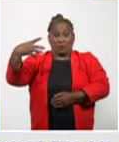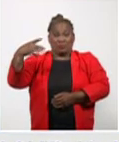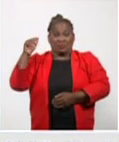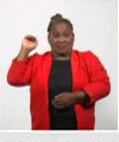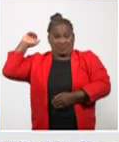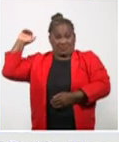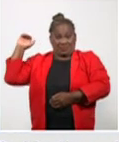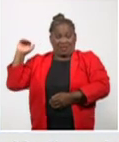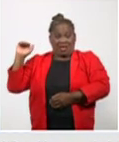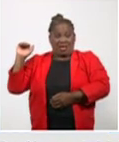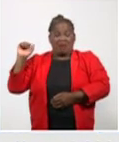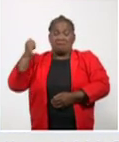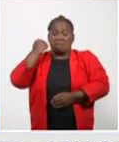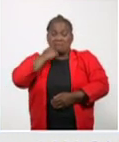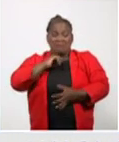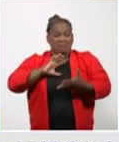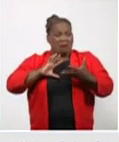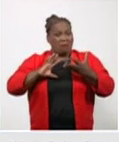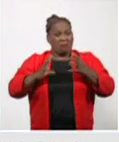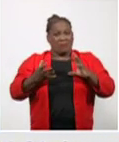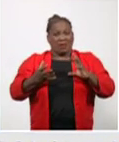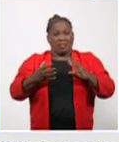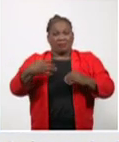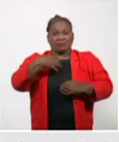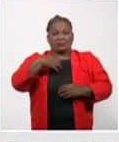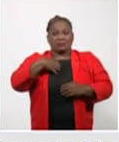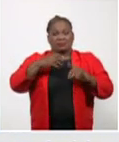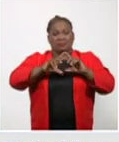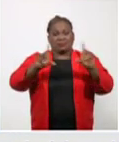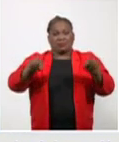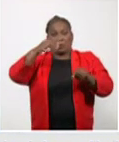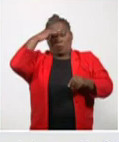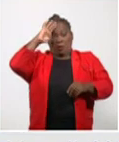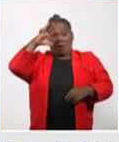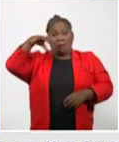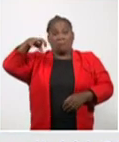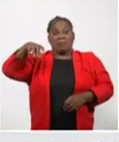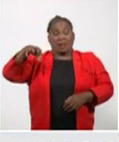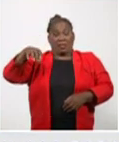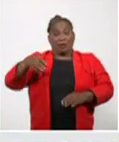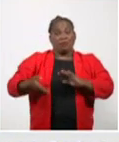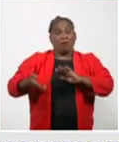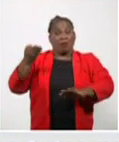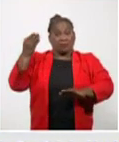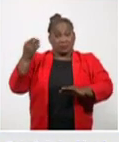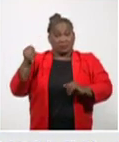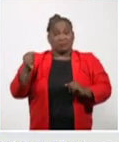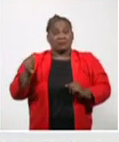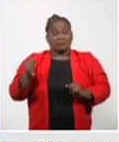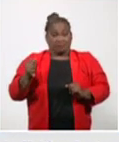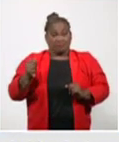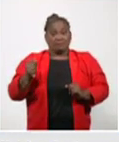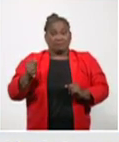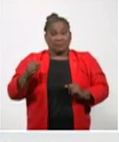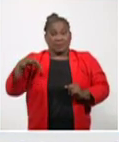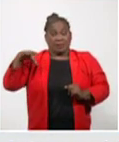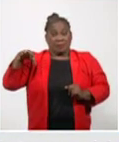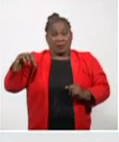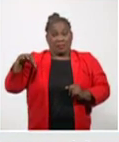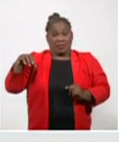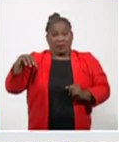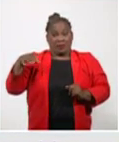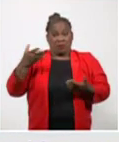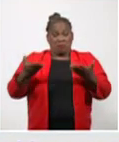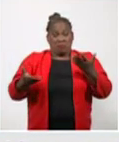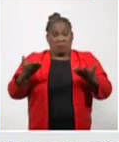transmisión que tenemos en nuestro país. Pinar del Río con una cifra alta. Pinar del Río con una cifra alta. En relación con las muestras